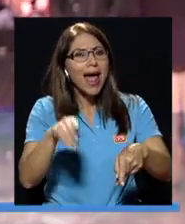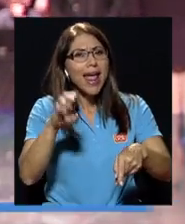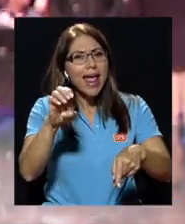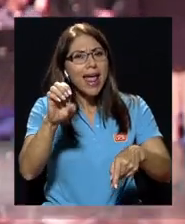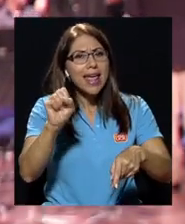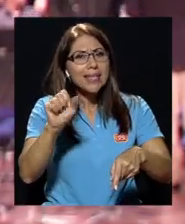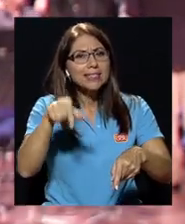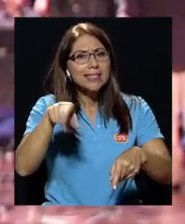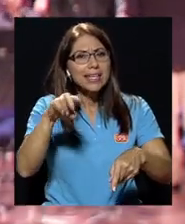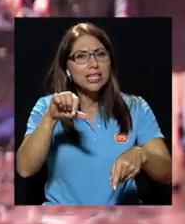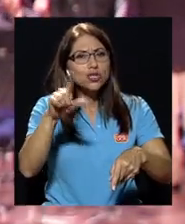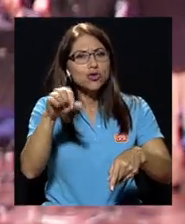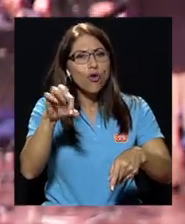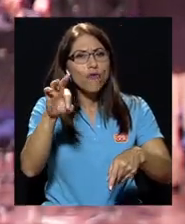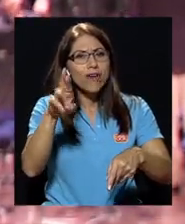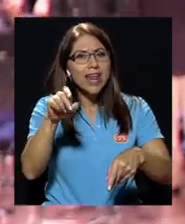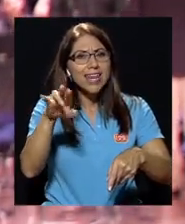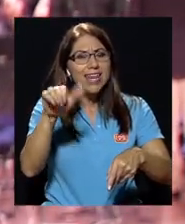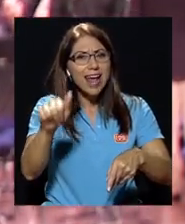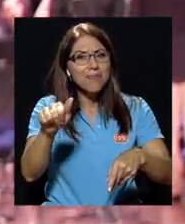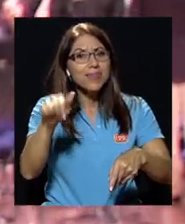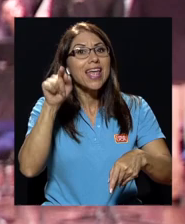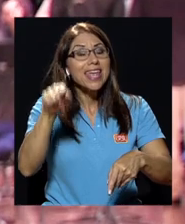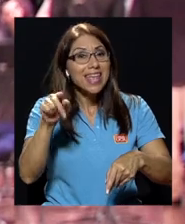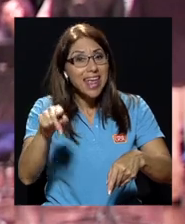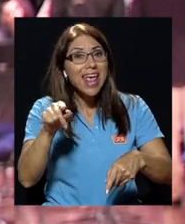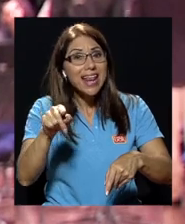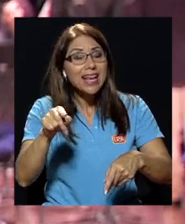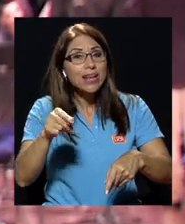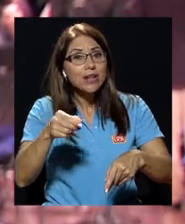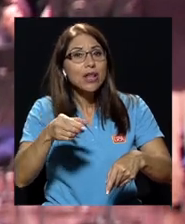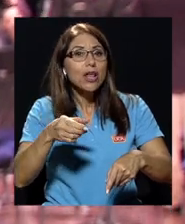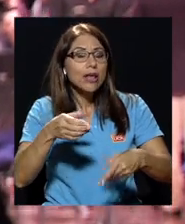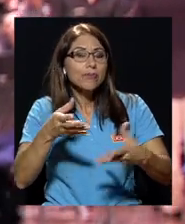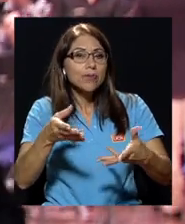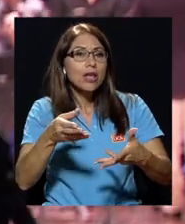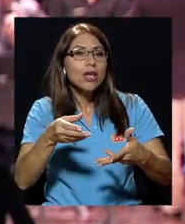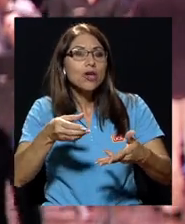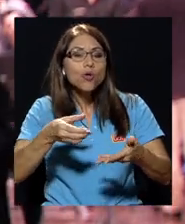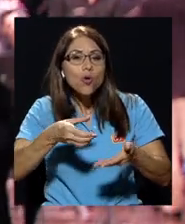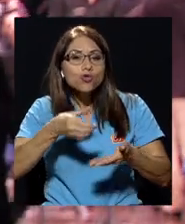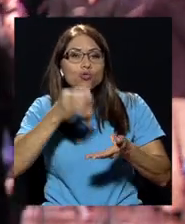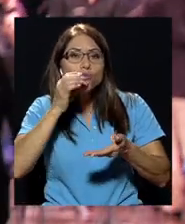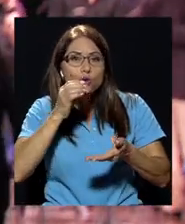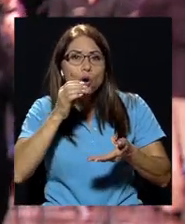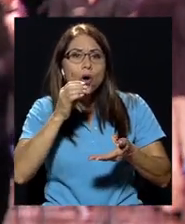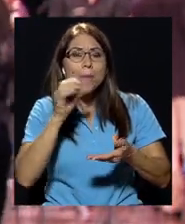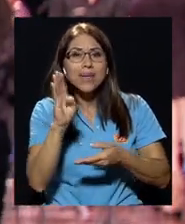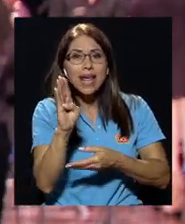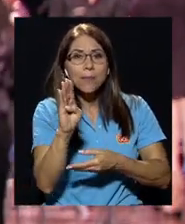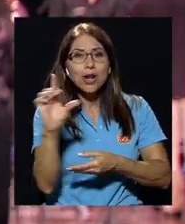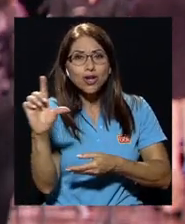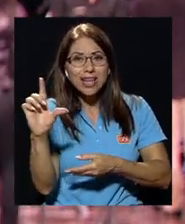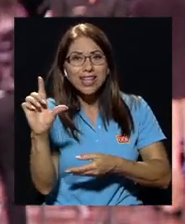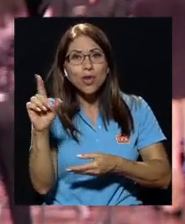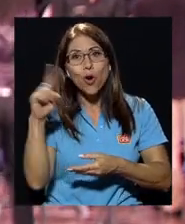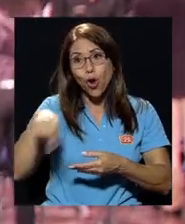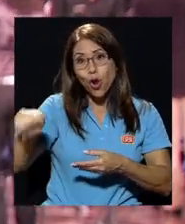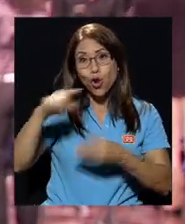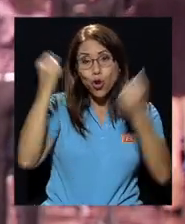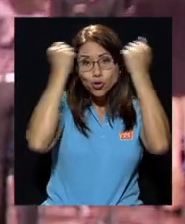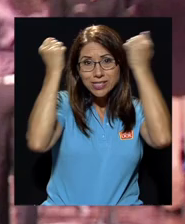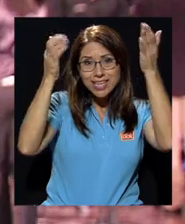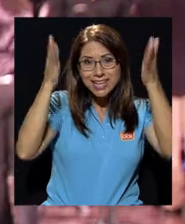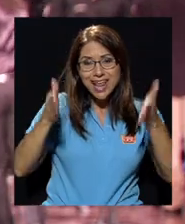consumir carbonato de litio, que es lo que los psiquiatras recomiendan a las personas que tienen desorden esquizofrénico, desorden